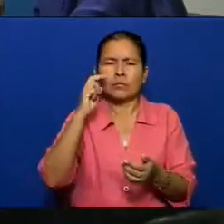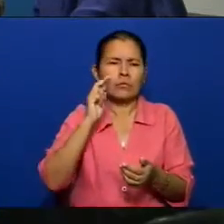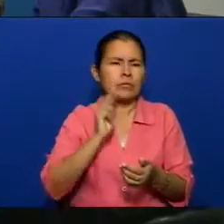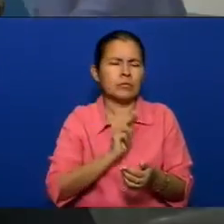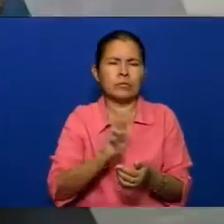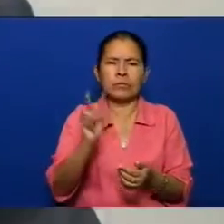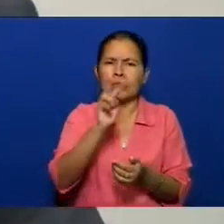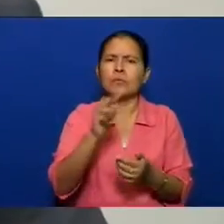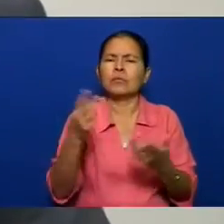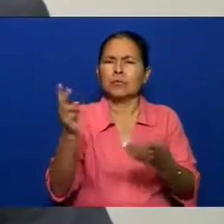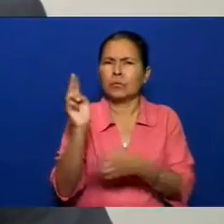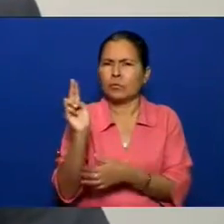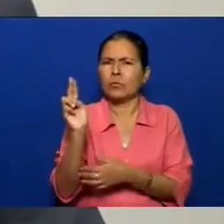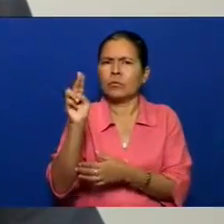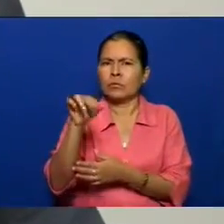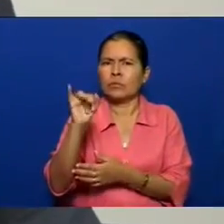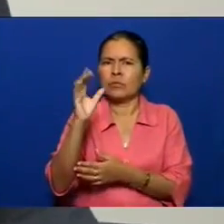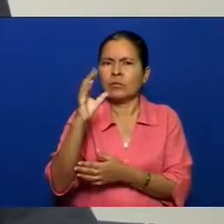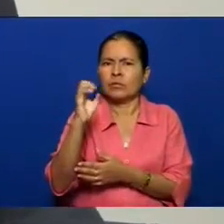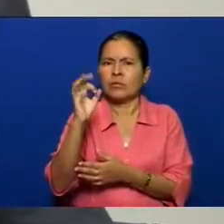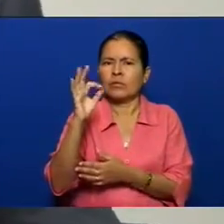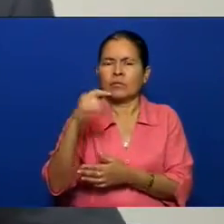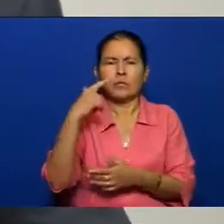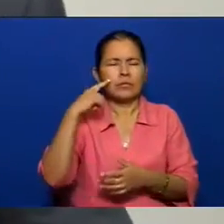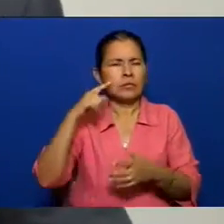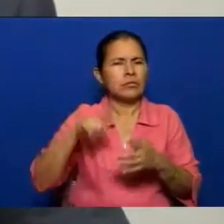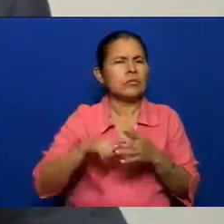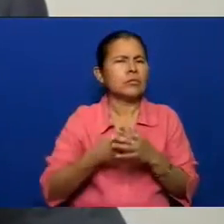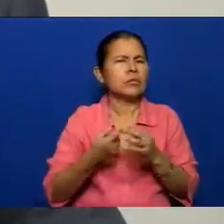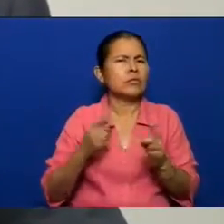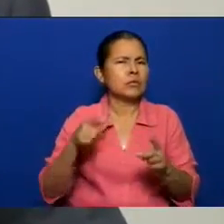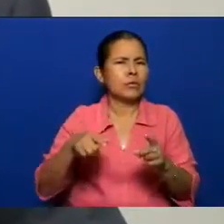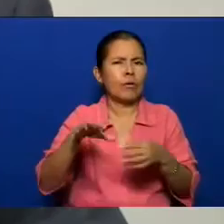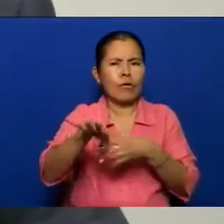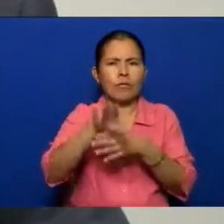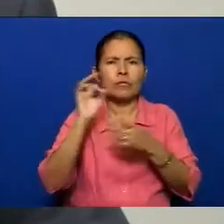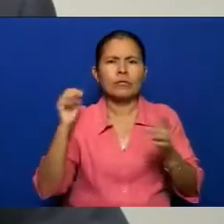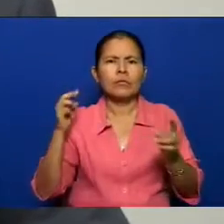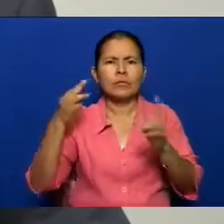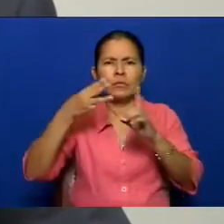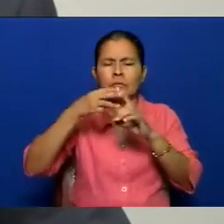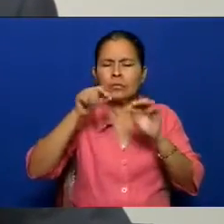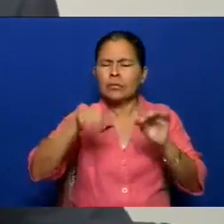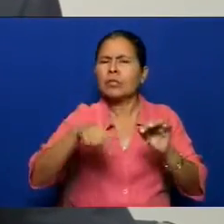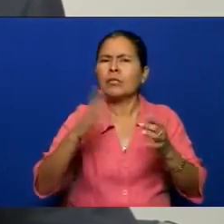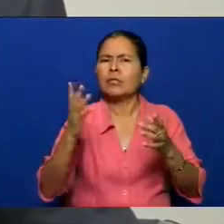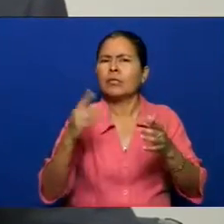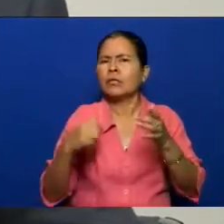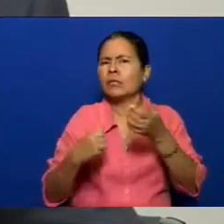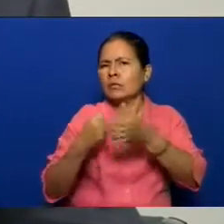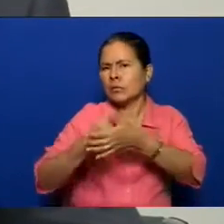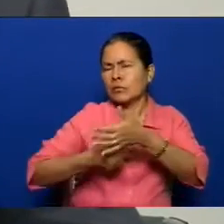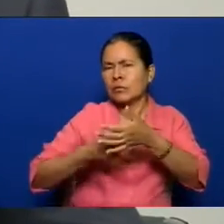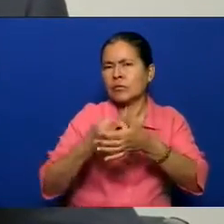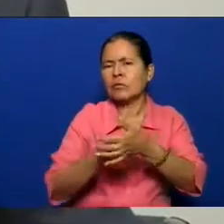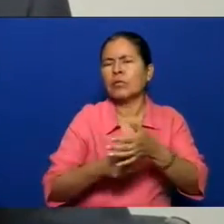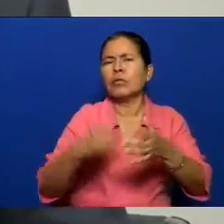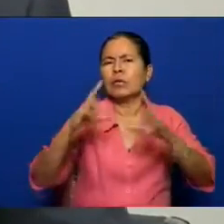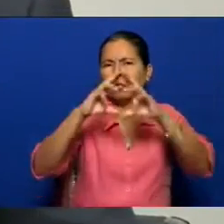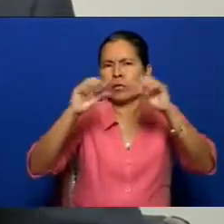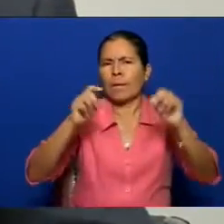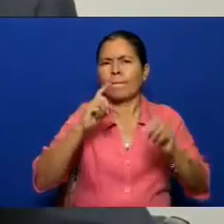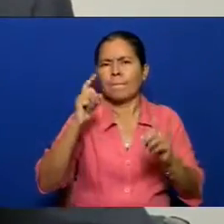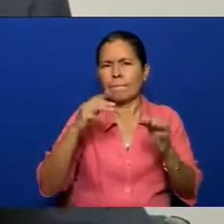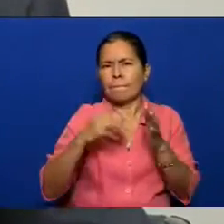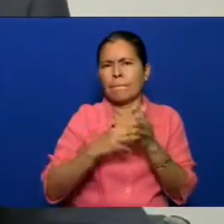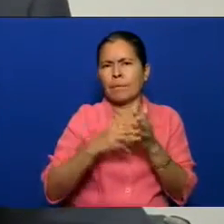que UNICEF desde nuestra oficina regional apoyó a Nicaragua en el año 1951. Encontramos